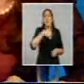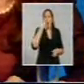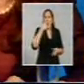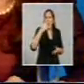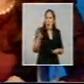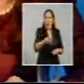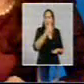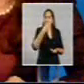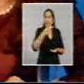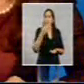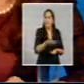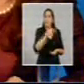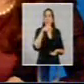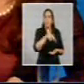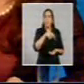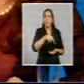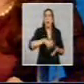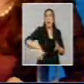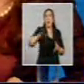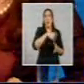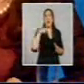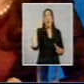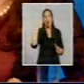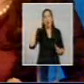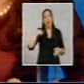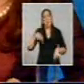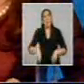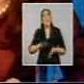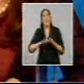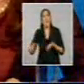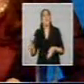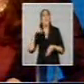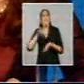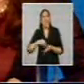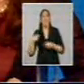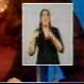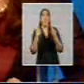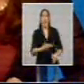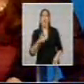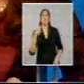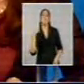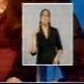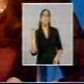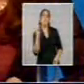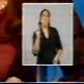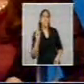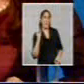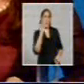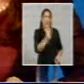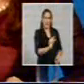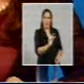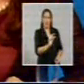querida provincia de La Pampa, es que hoy hemos lanzado una línea de créditos importante